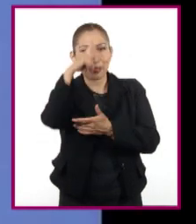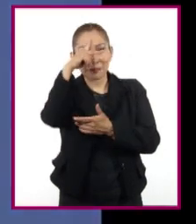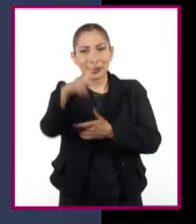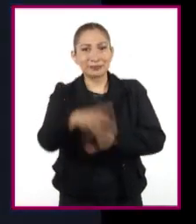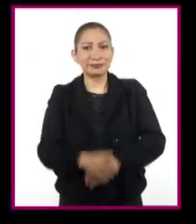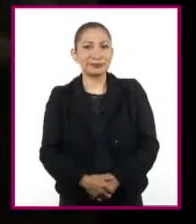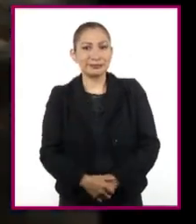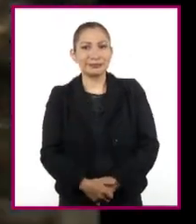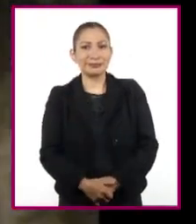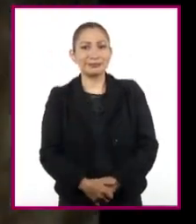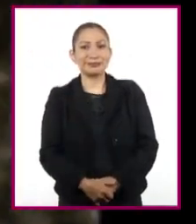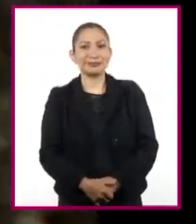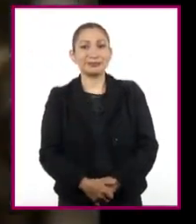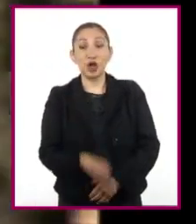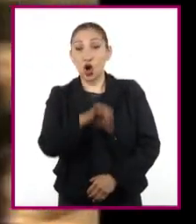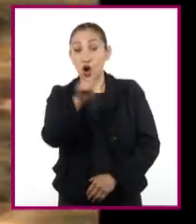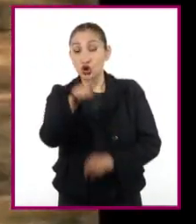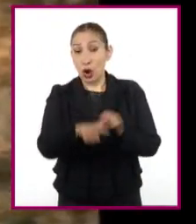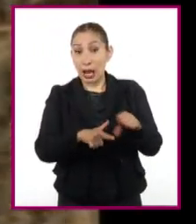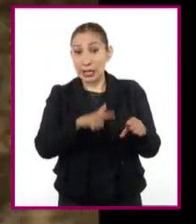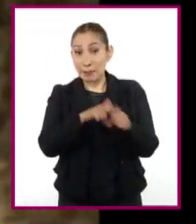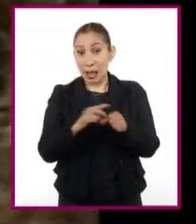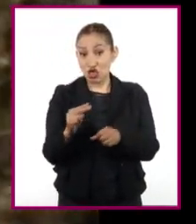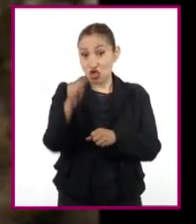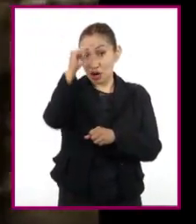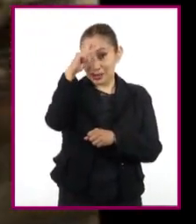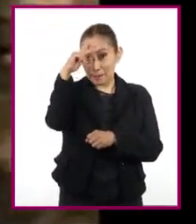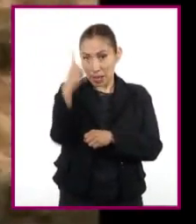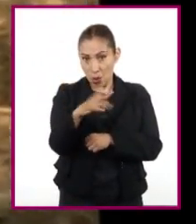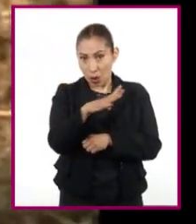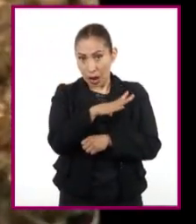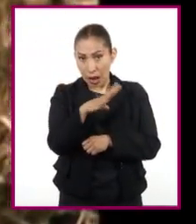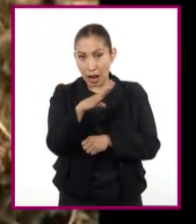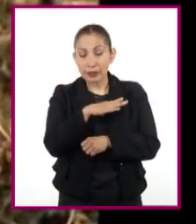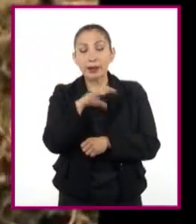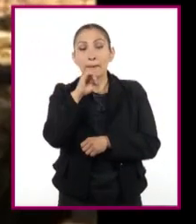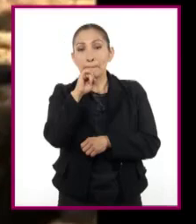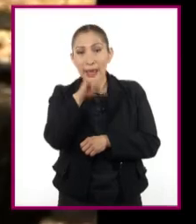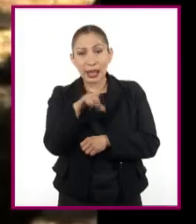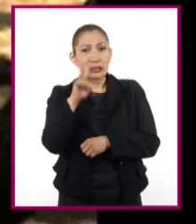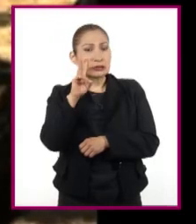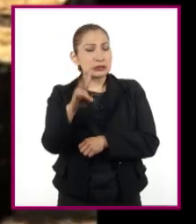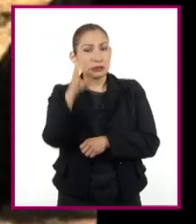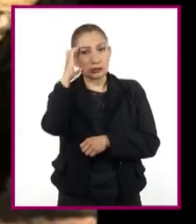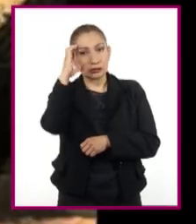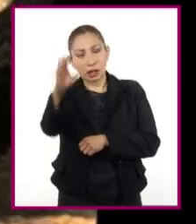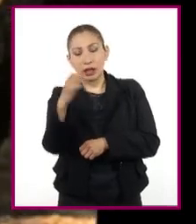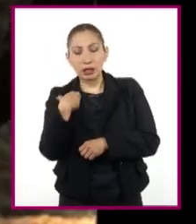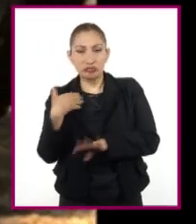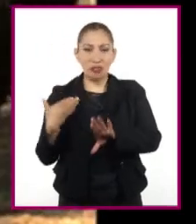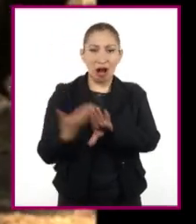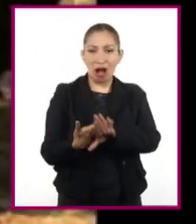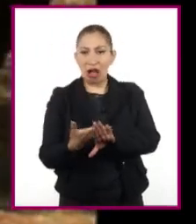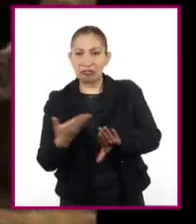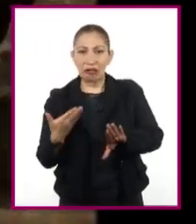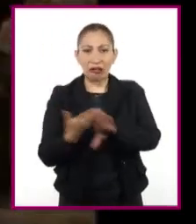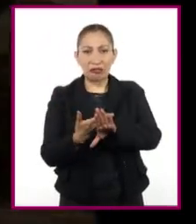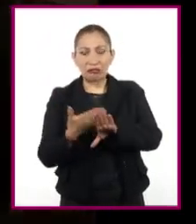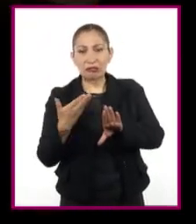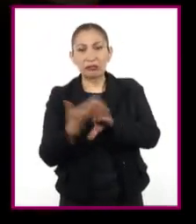de México. Otro habitante del norte de México tuvo que enfrentar una cruel guerra en su contra.